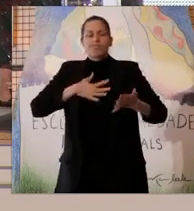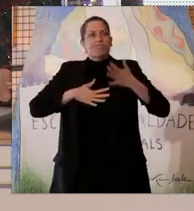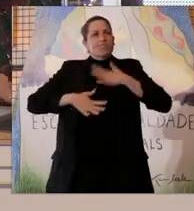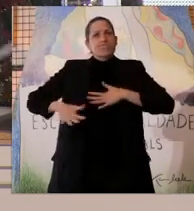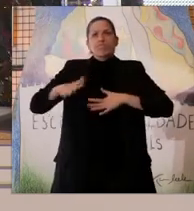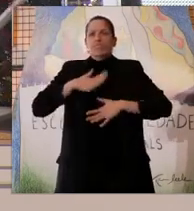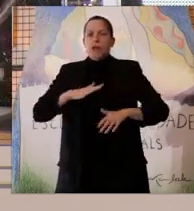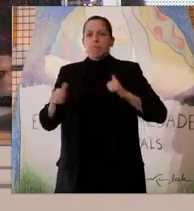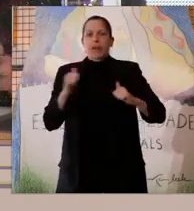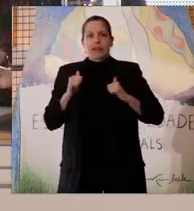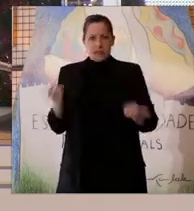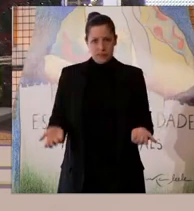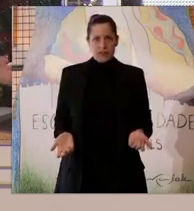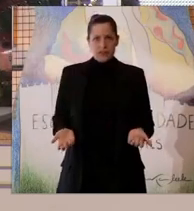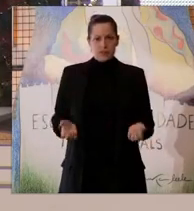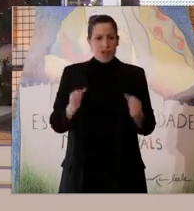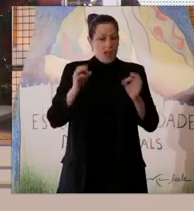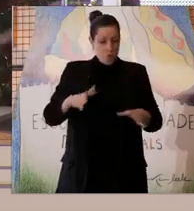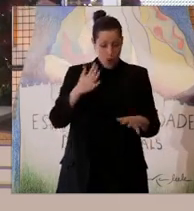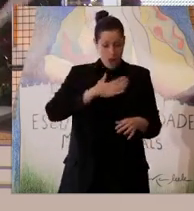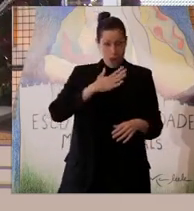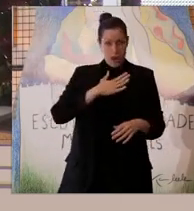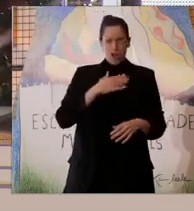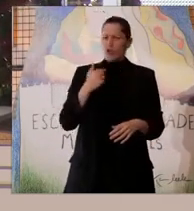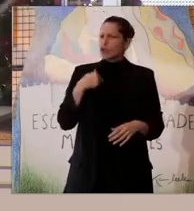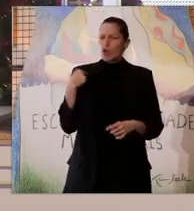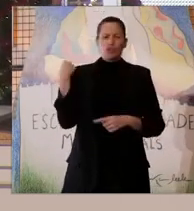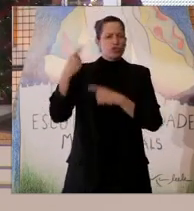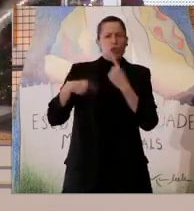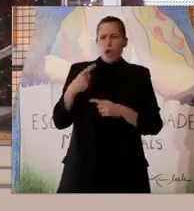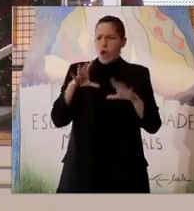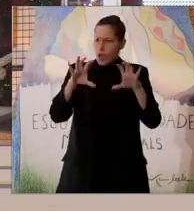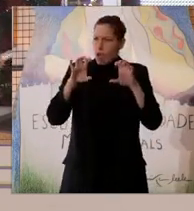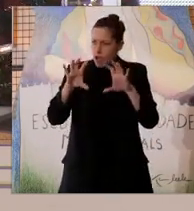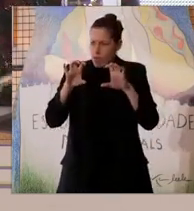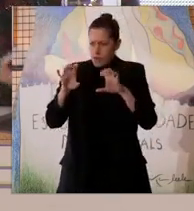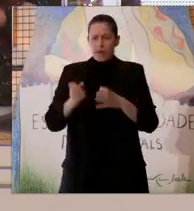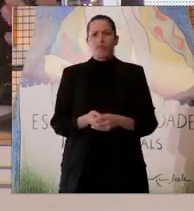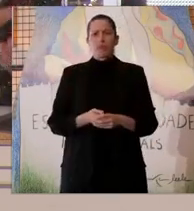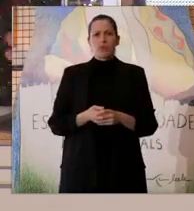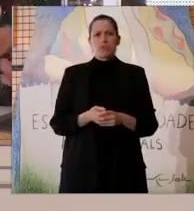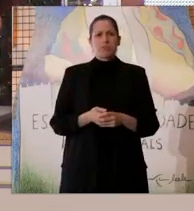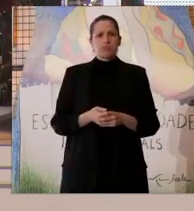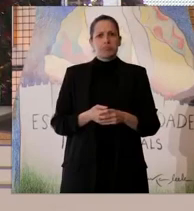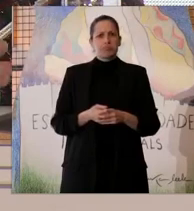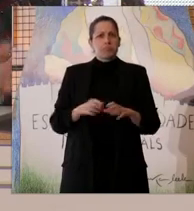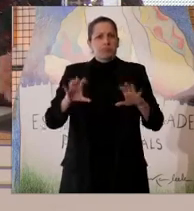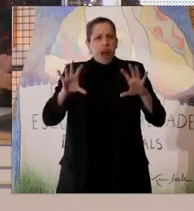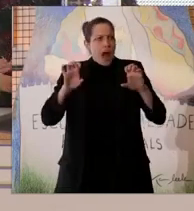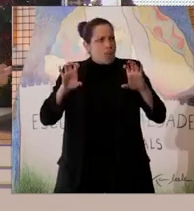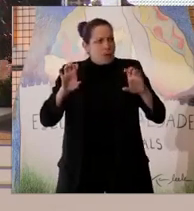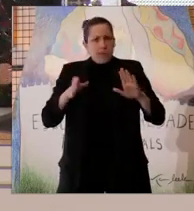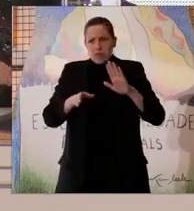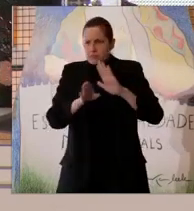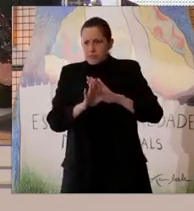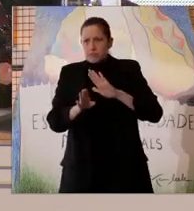tremendos como los tuvimos nosotras Igual yo aprendo todos los días es una o sea es que nunca dejas de aprender porque hemos sido educadas en sociedades